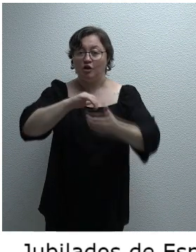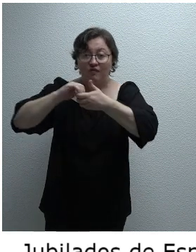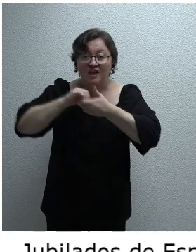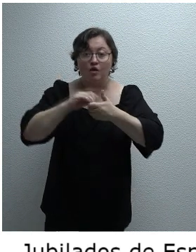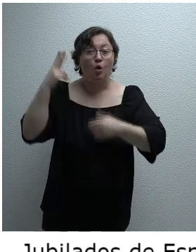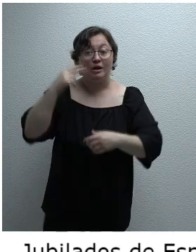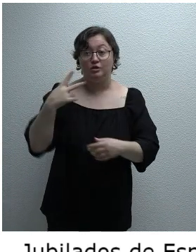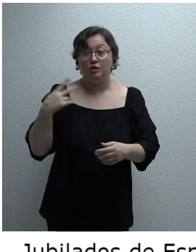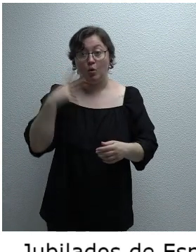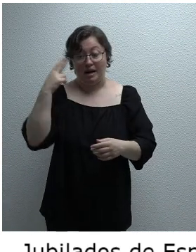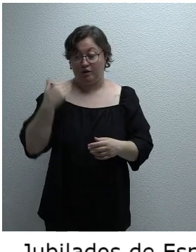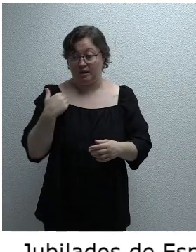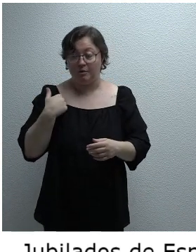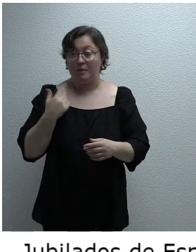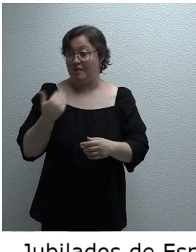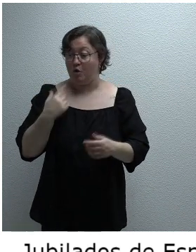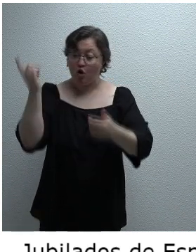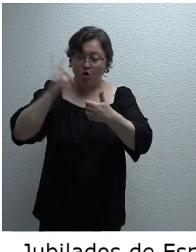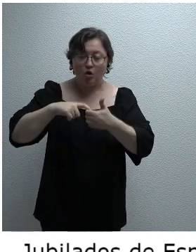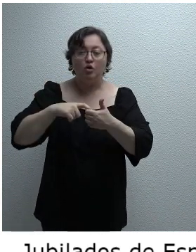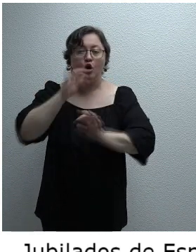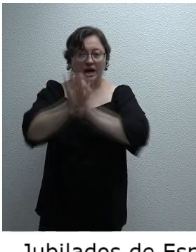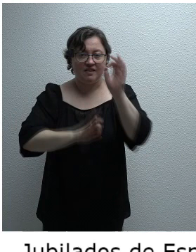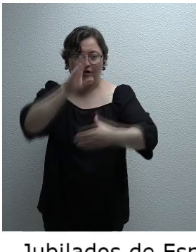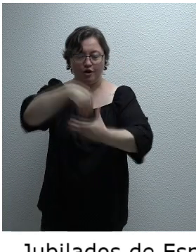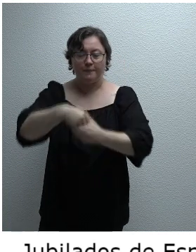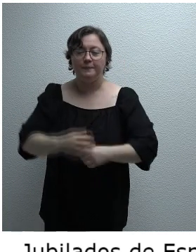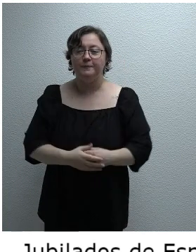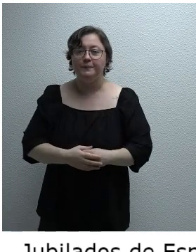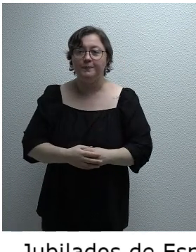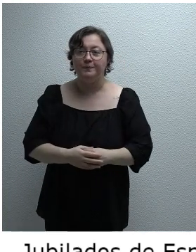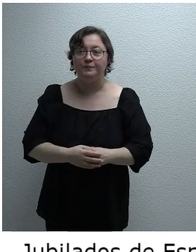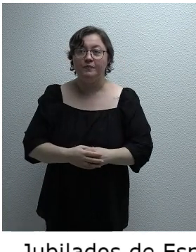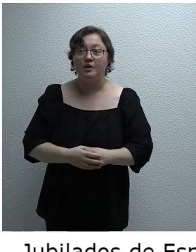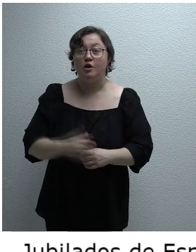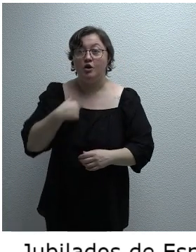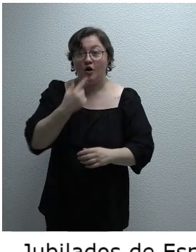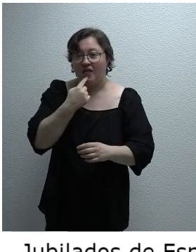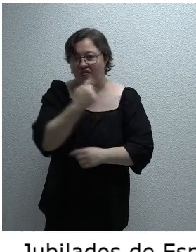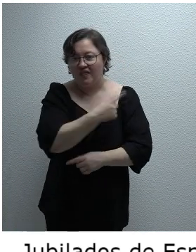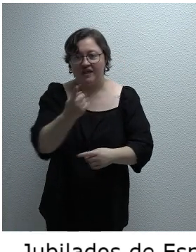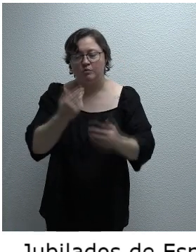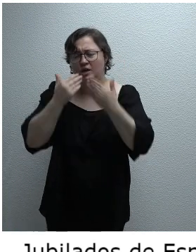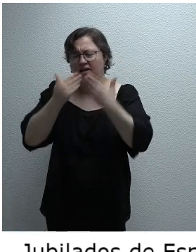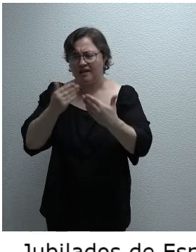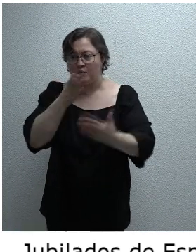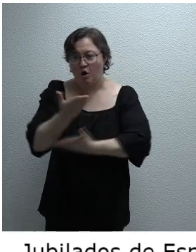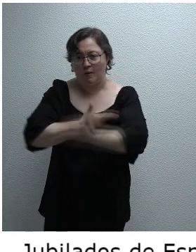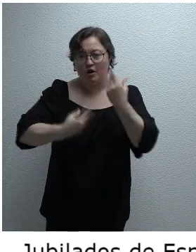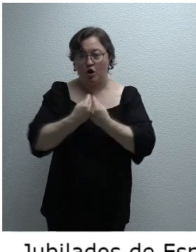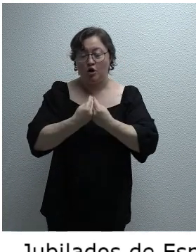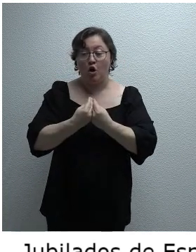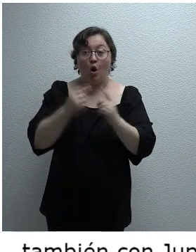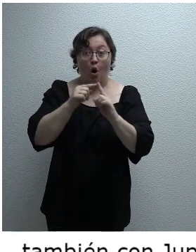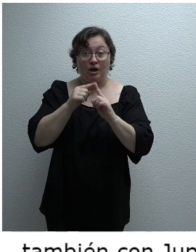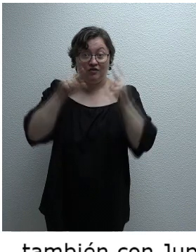también recientemente se ha unido a esta organización. Y les expreso las gracias por su colaboración para la difusión y el